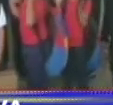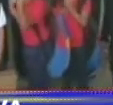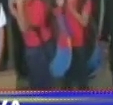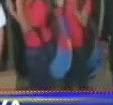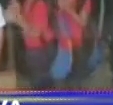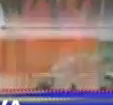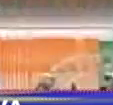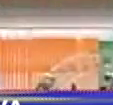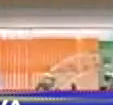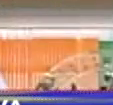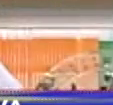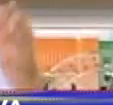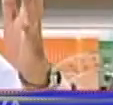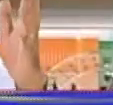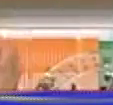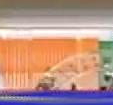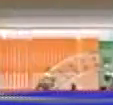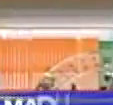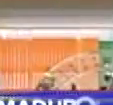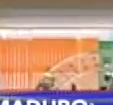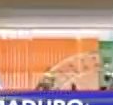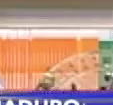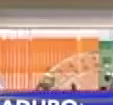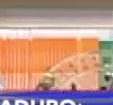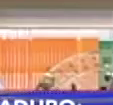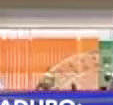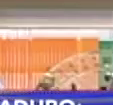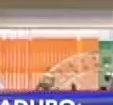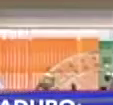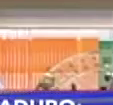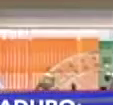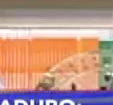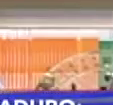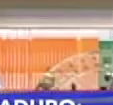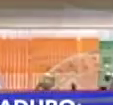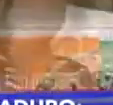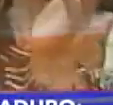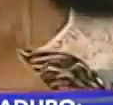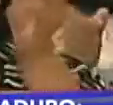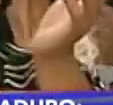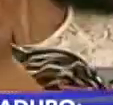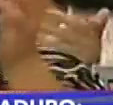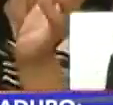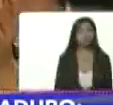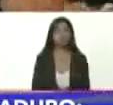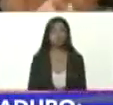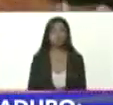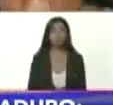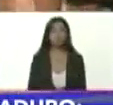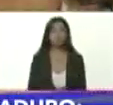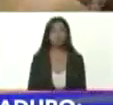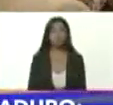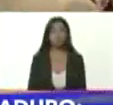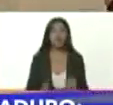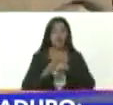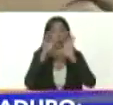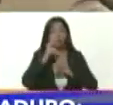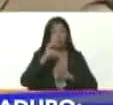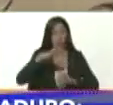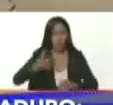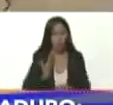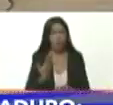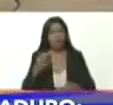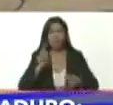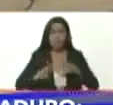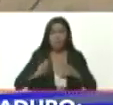Sí se puede, Venezuela, sí se puede. Claro que sí, por los niños y las niñas, por la educación, sí se